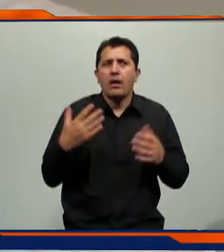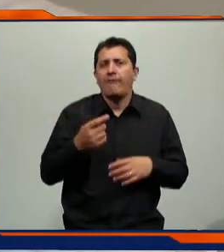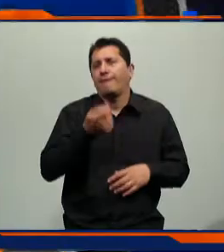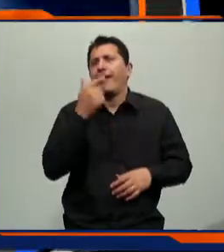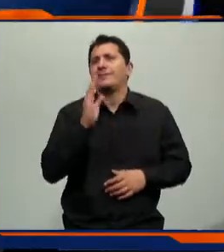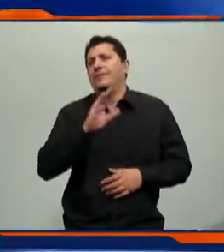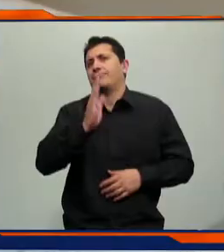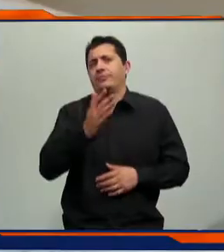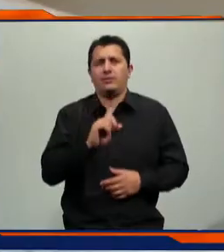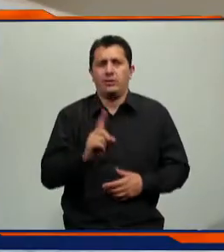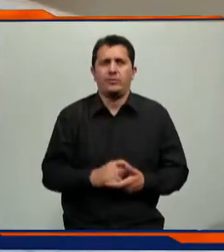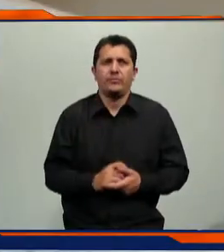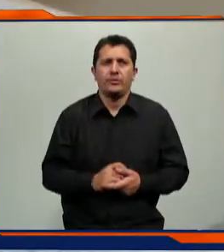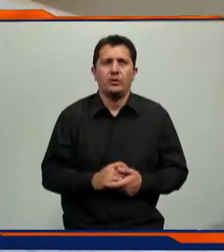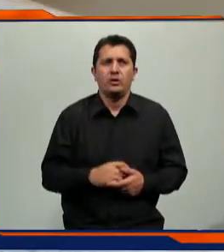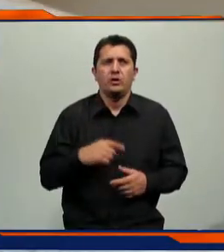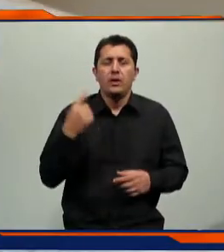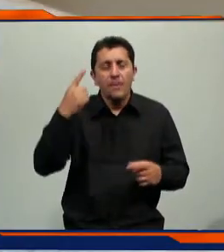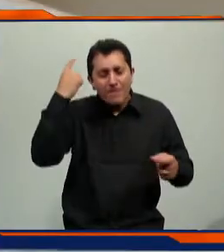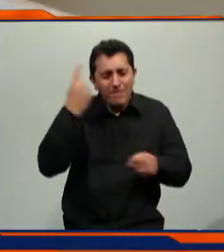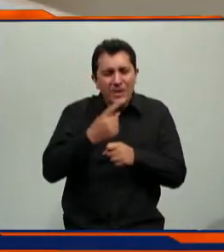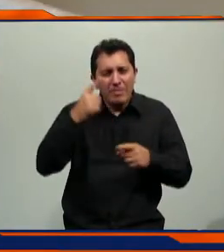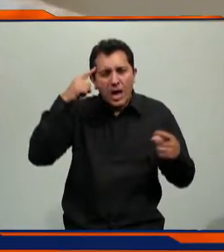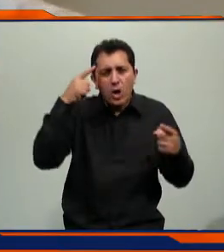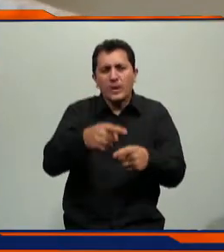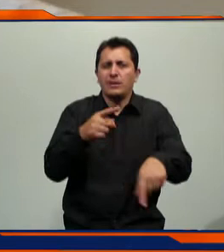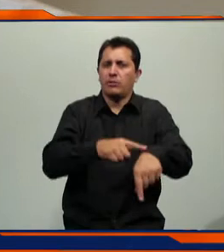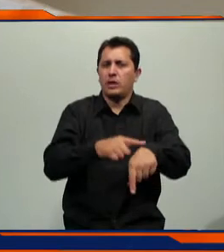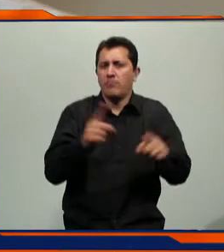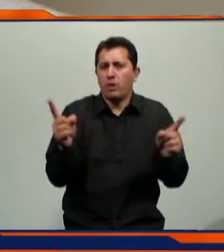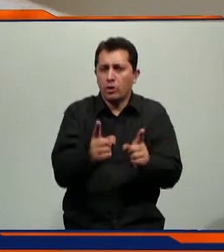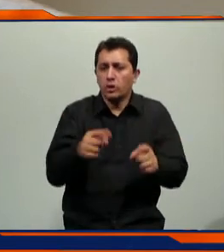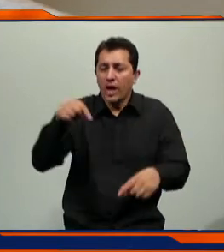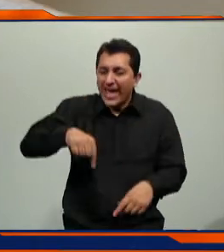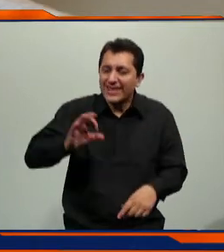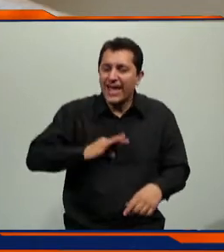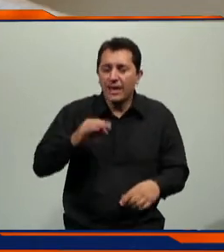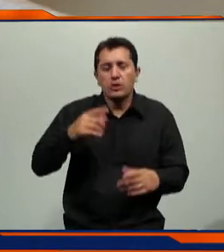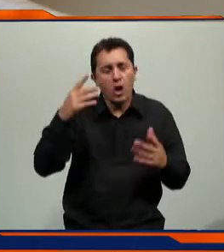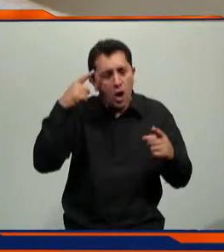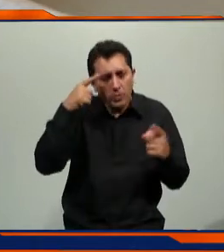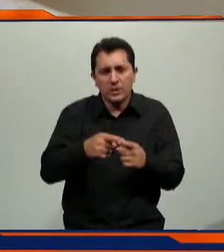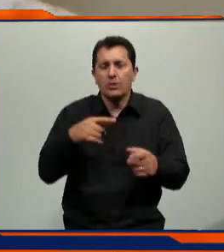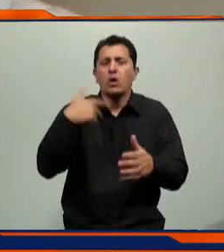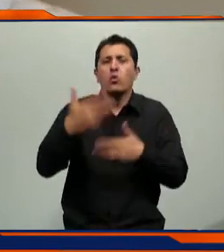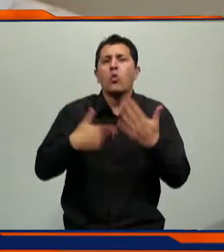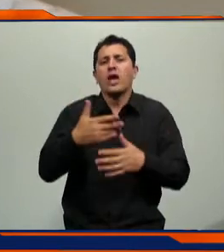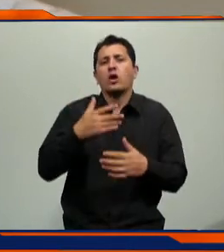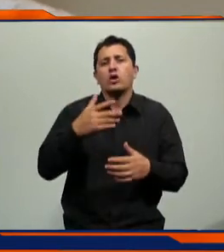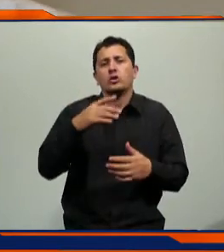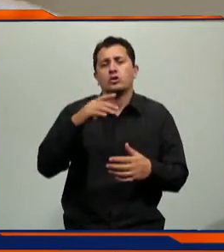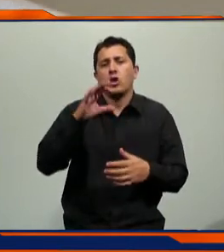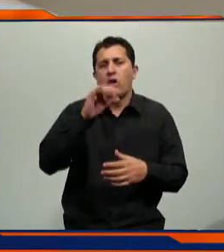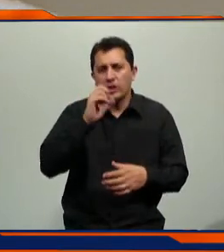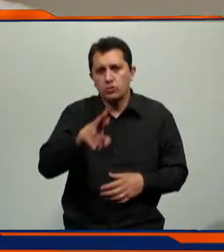ganado. Tratamos de tener primero objetivos a corto plazo. El objetivo de este año era realmente los Juegos Sudamericanos. Y bueno, ahora hay que plantearse